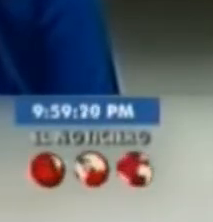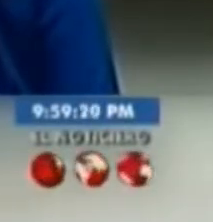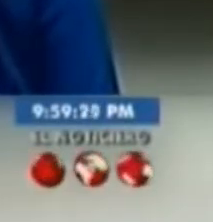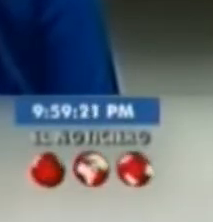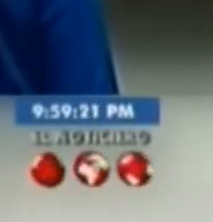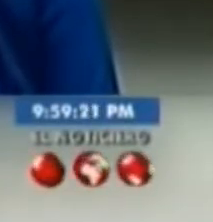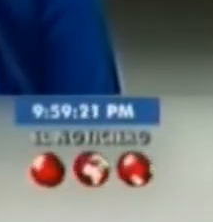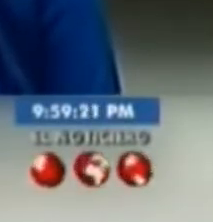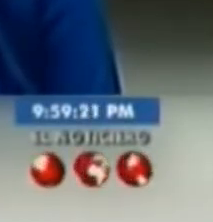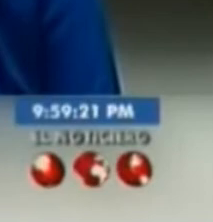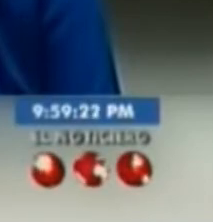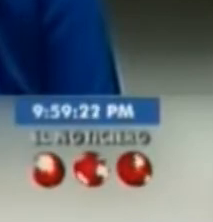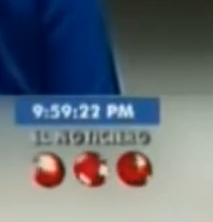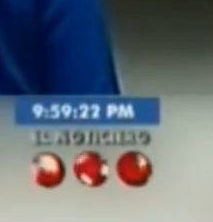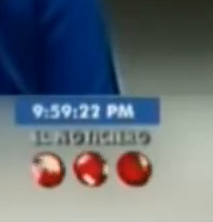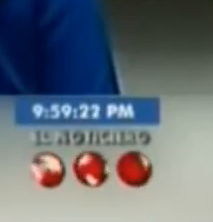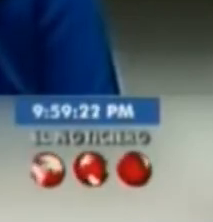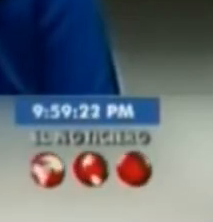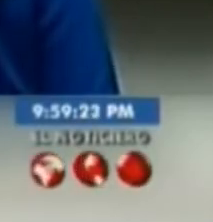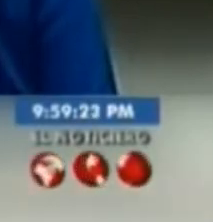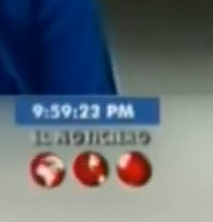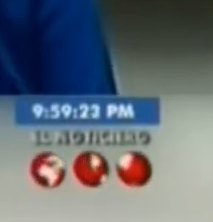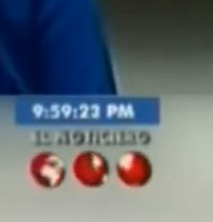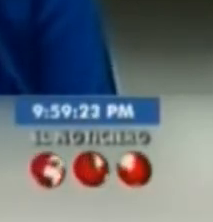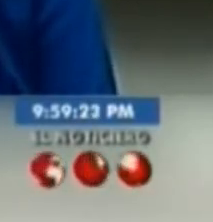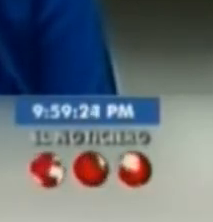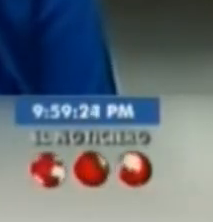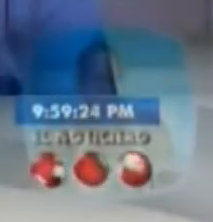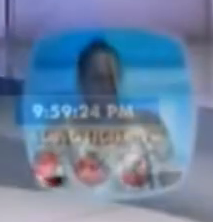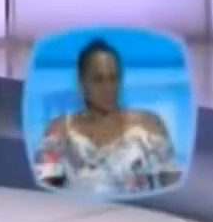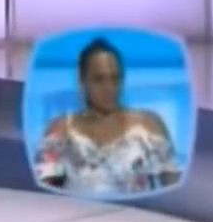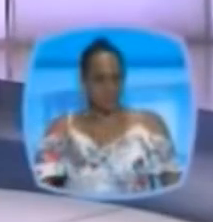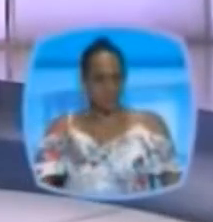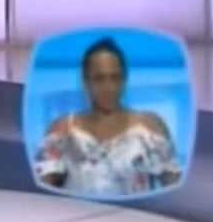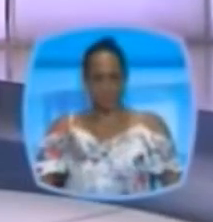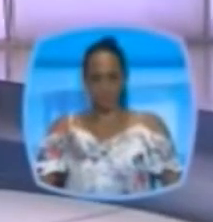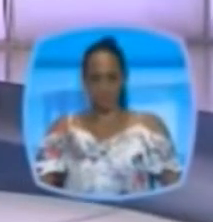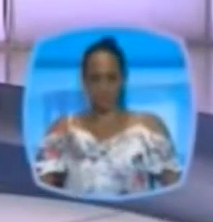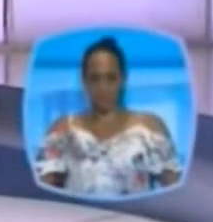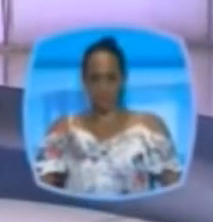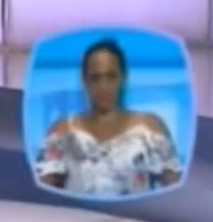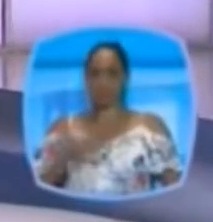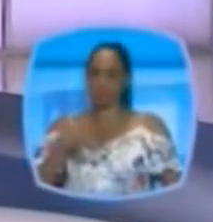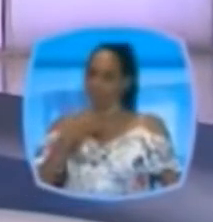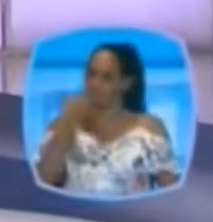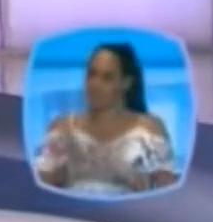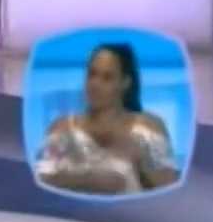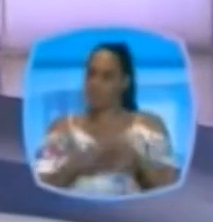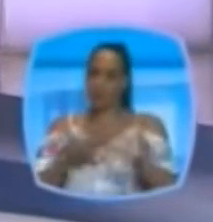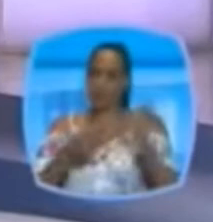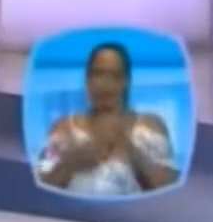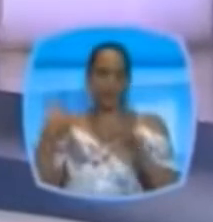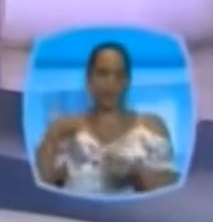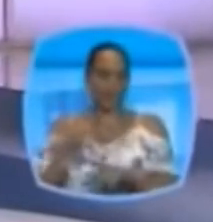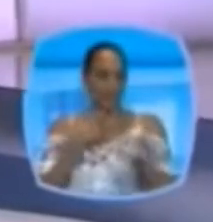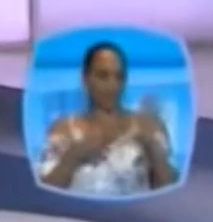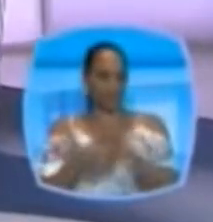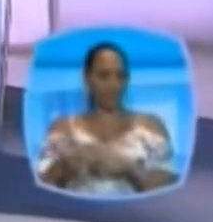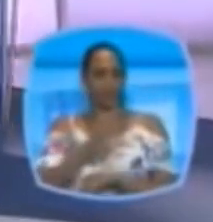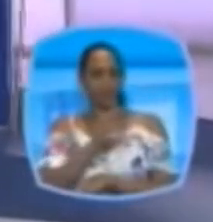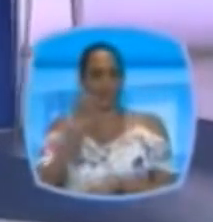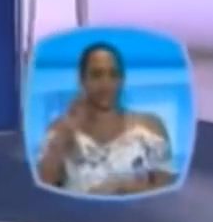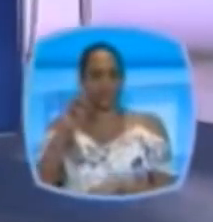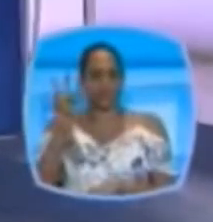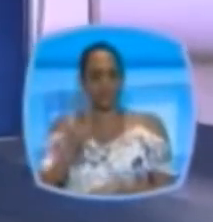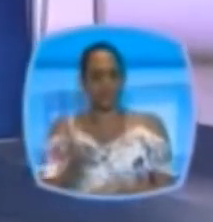estuvo de viaje en España. Confirmado, el coronavirus llegó